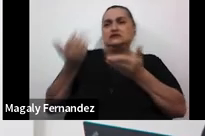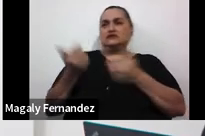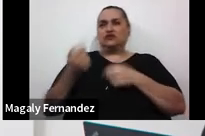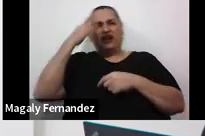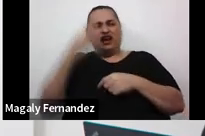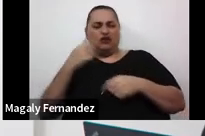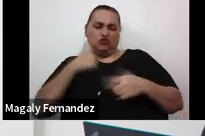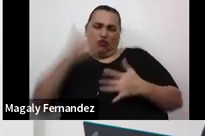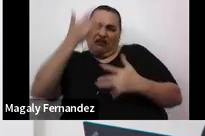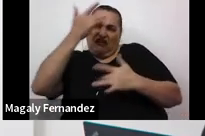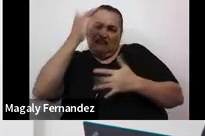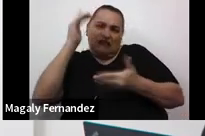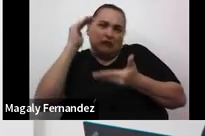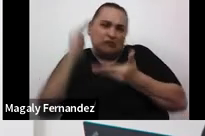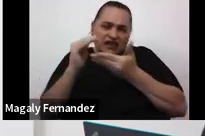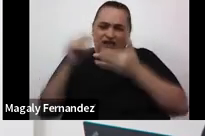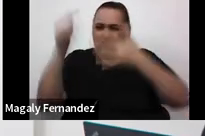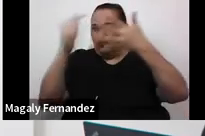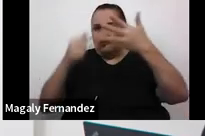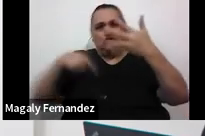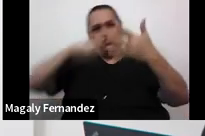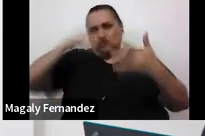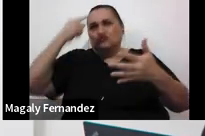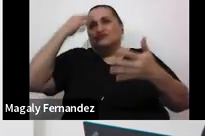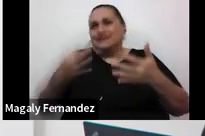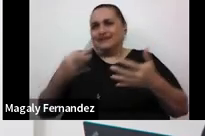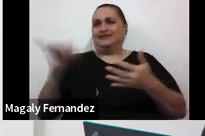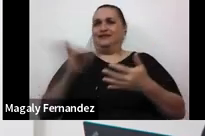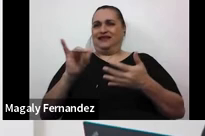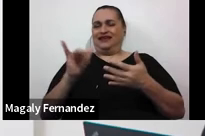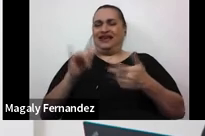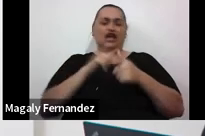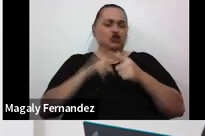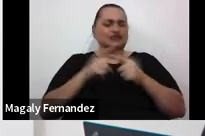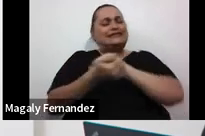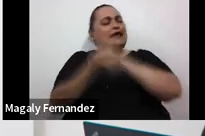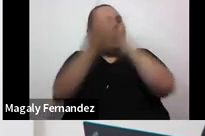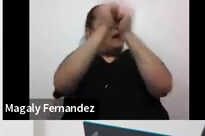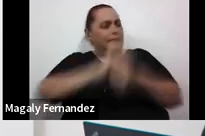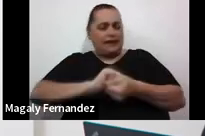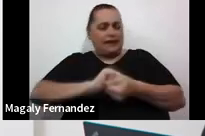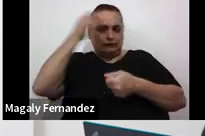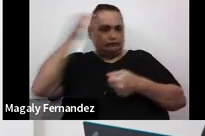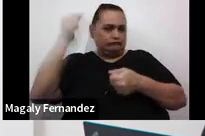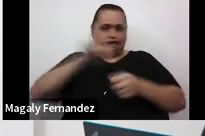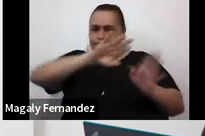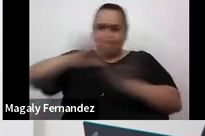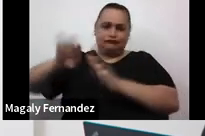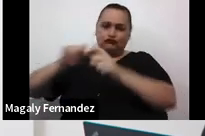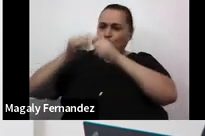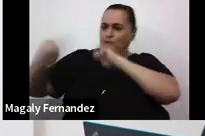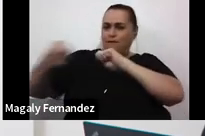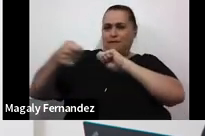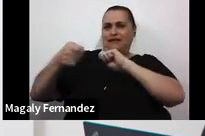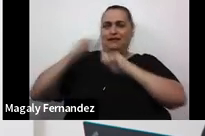estoy enfermito todas estas cosas no entonces hay que que de construir todo esto que romper todo esto también en